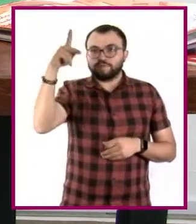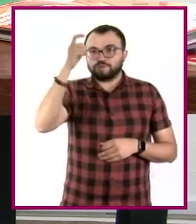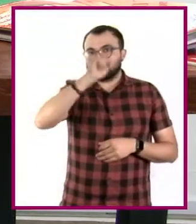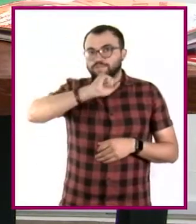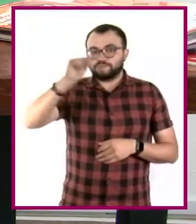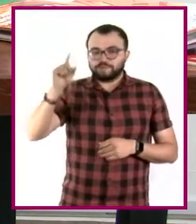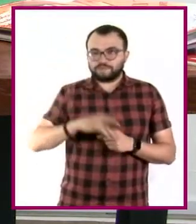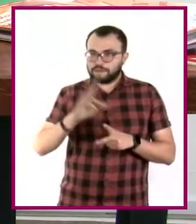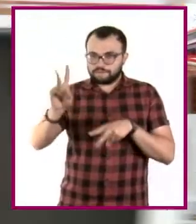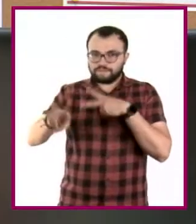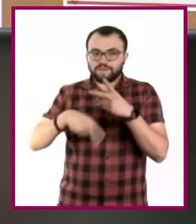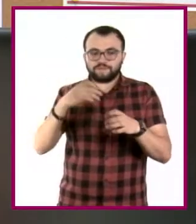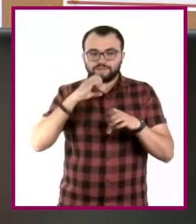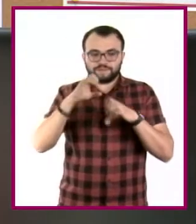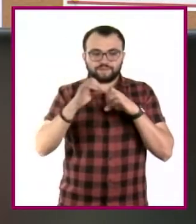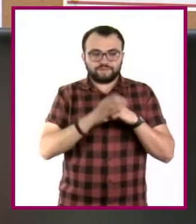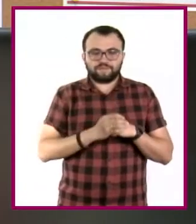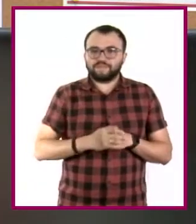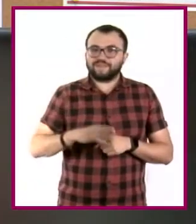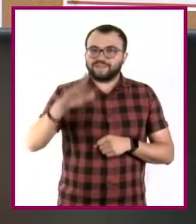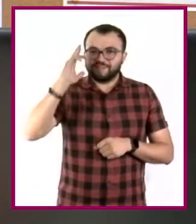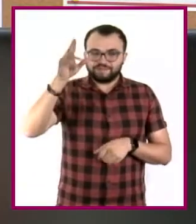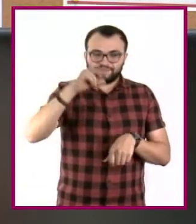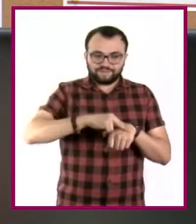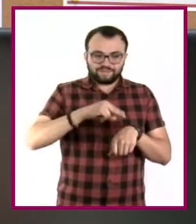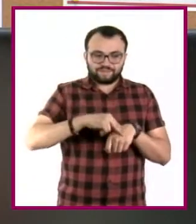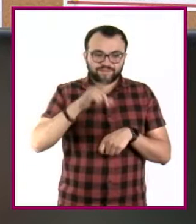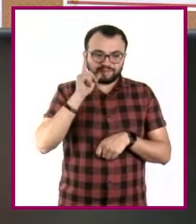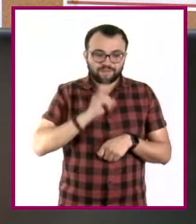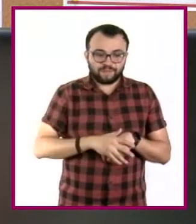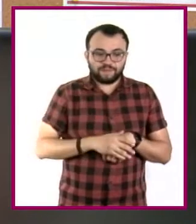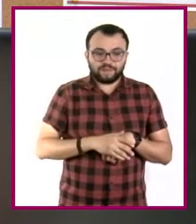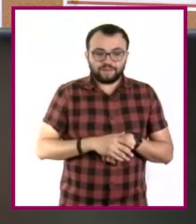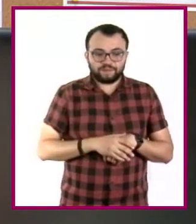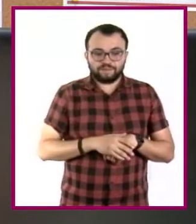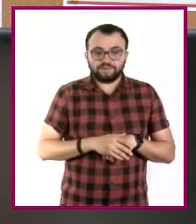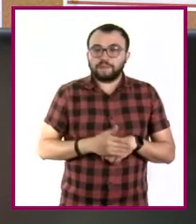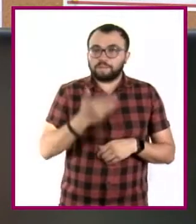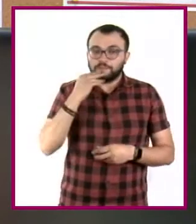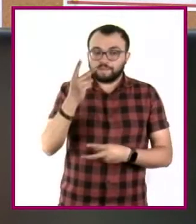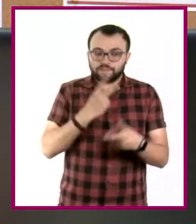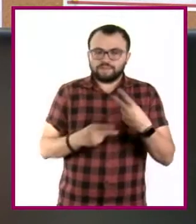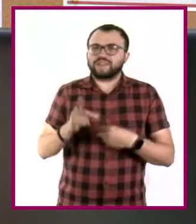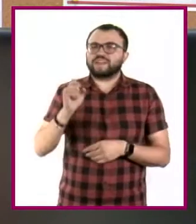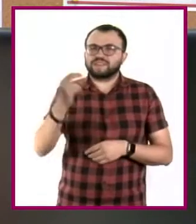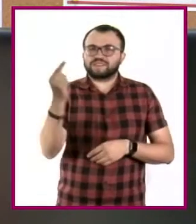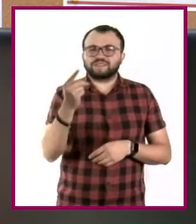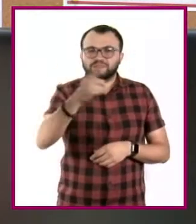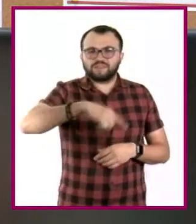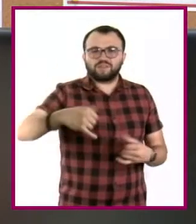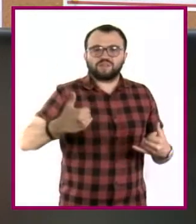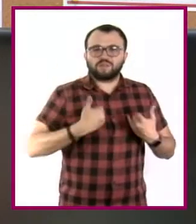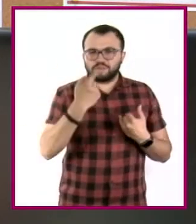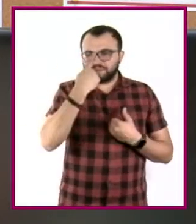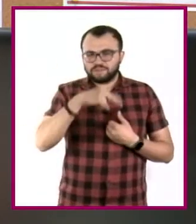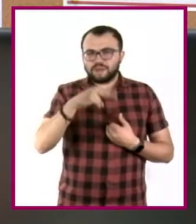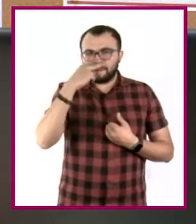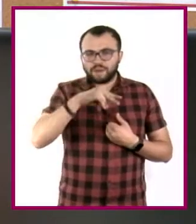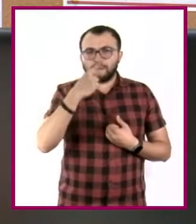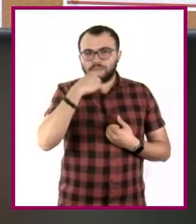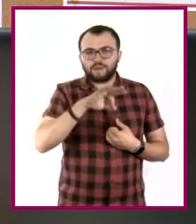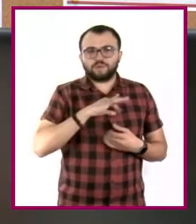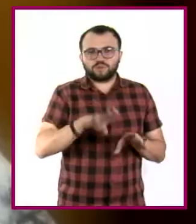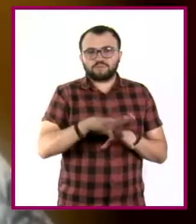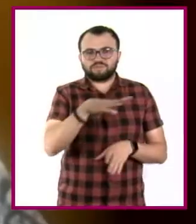Vamos a la entrevista. Doctora Eva Lavera Viveros, bienvenida al programa. ¿Qué necesitan los jóvenes mexicanos para destacar a